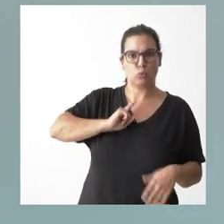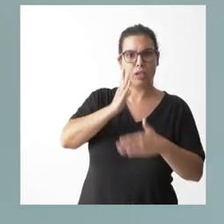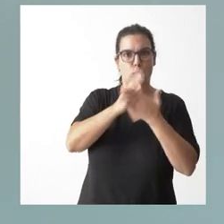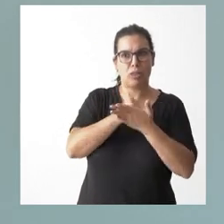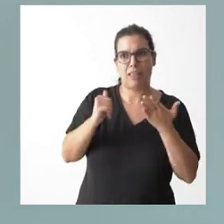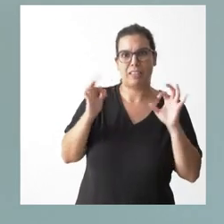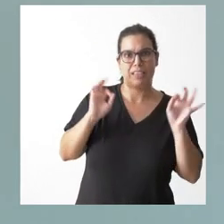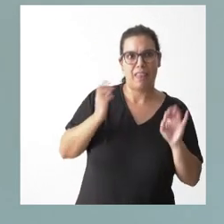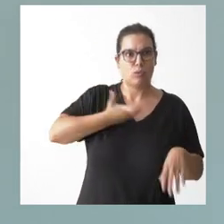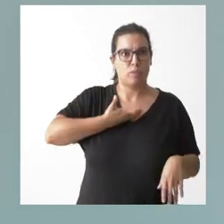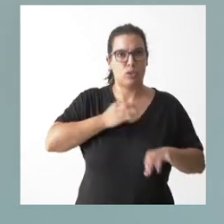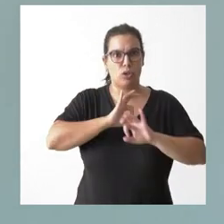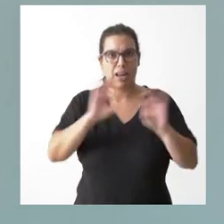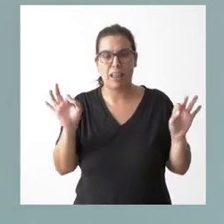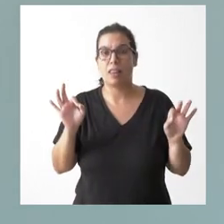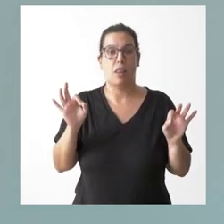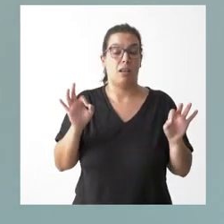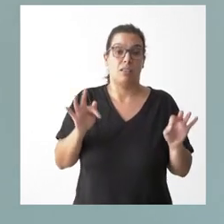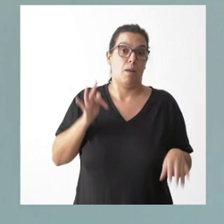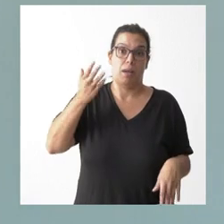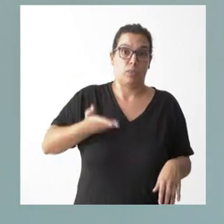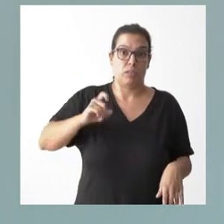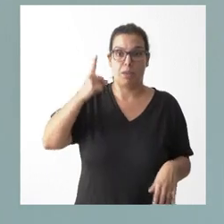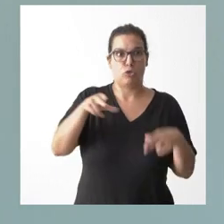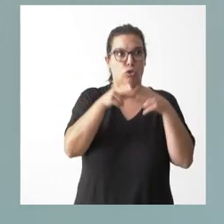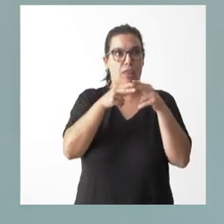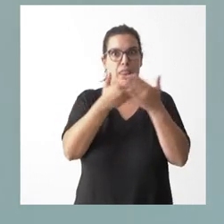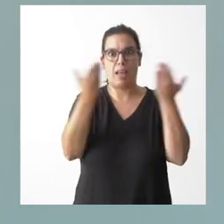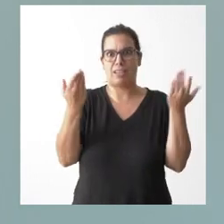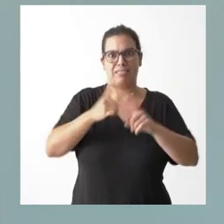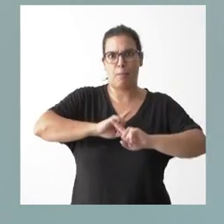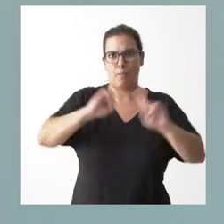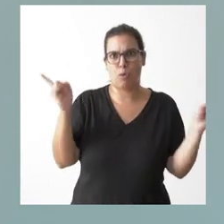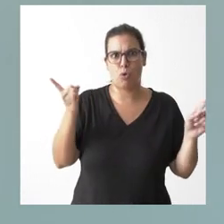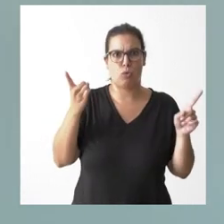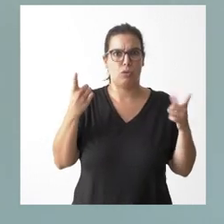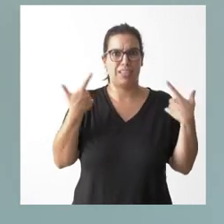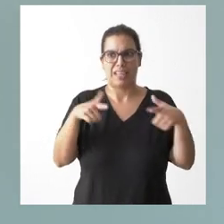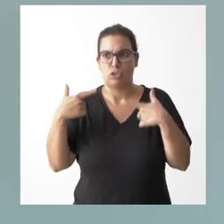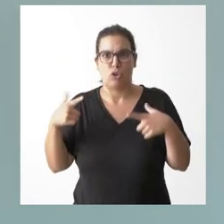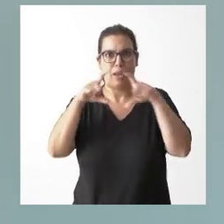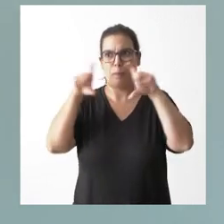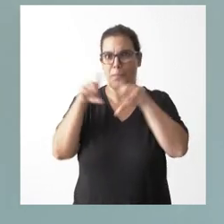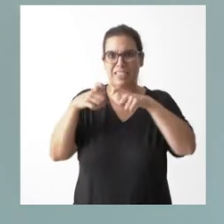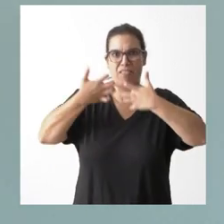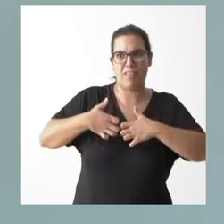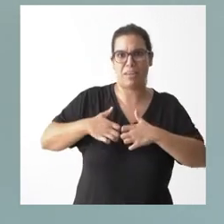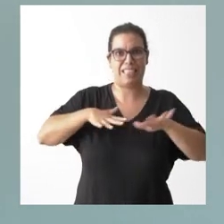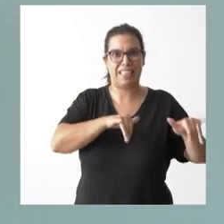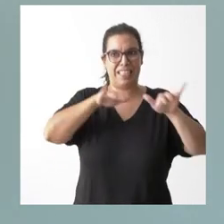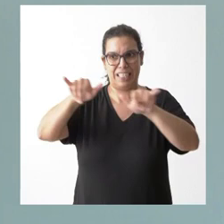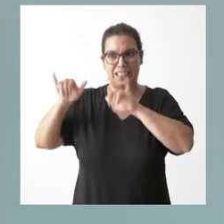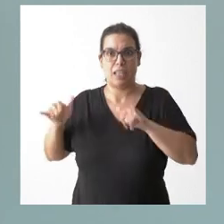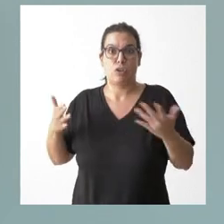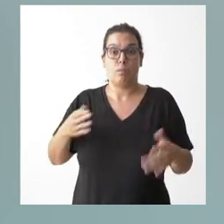de las corporaciones locales y, lo que es más importante, no ha habido participación de la sociedad ni de los sectores productivos afectados. Sería una buena ocasión